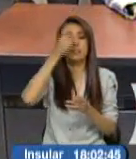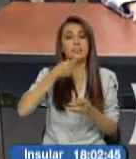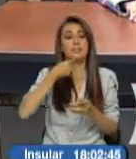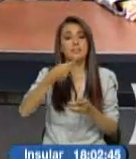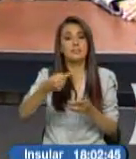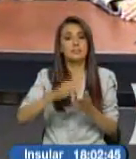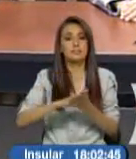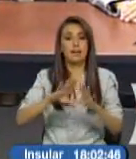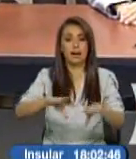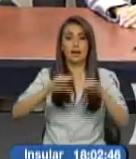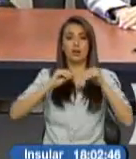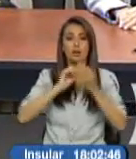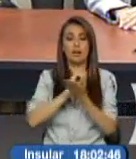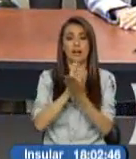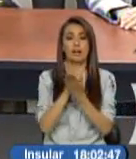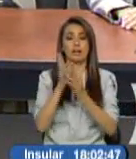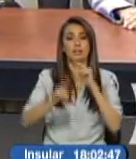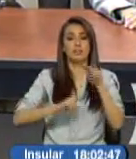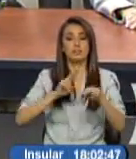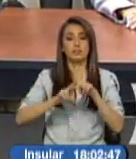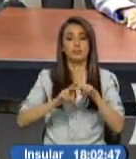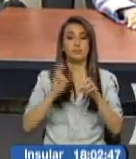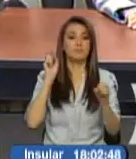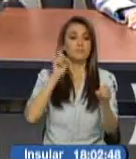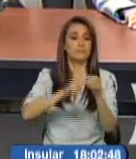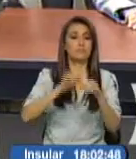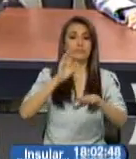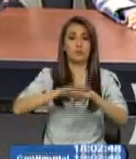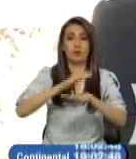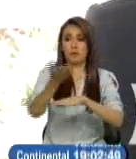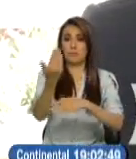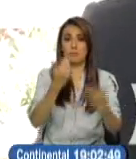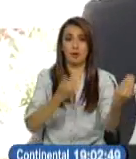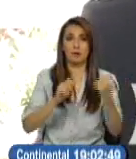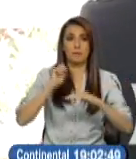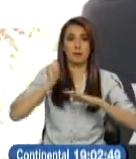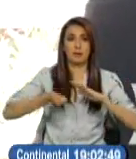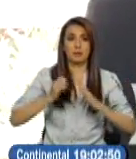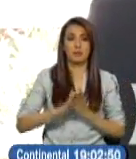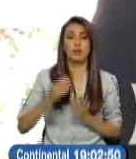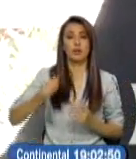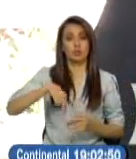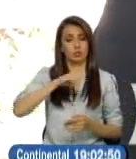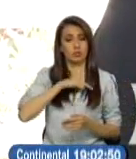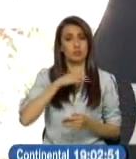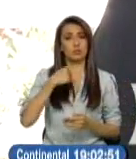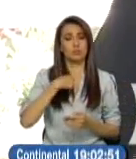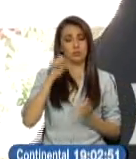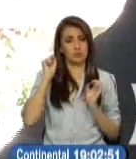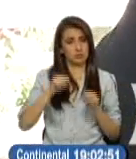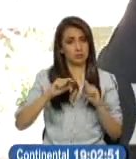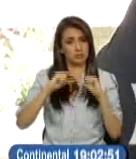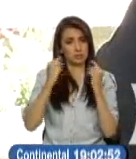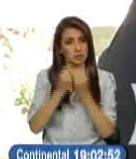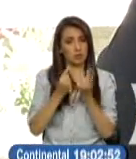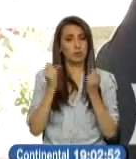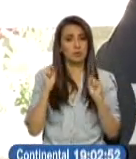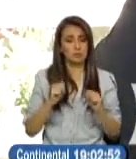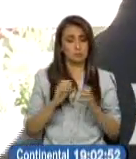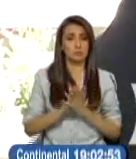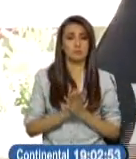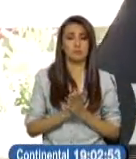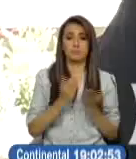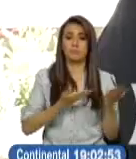acogerán el pedido de la Asamblea Nacional de acudir a comparecer si se da el caso. El Consejo de Participación Ciudadana y su cuerpo colegiado no solamente va a dar